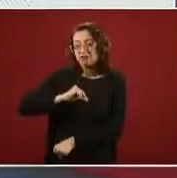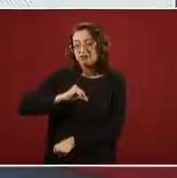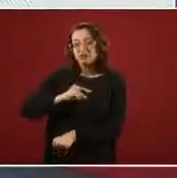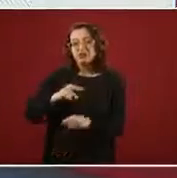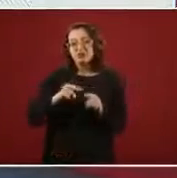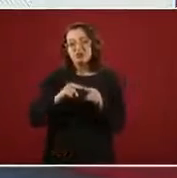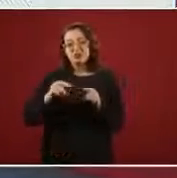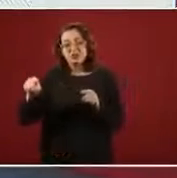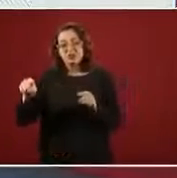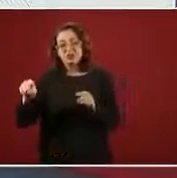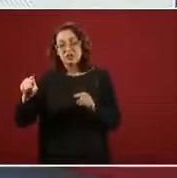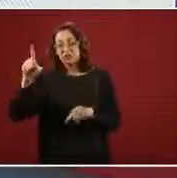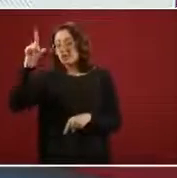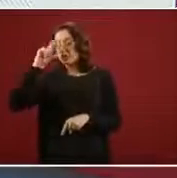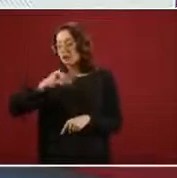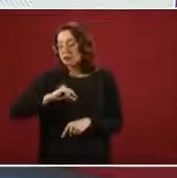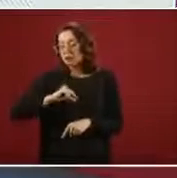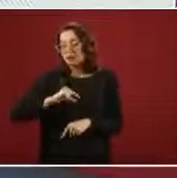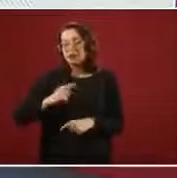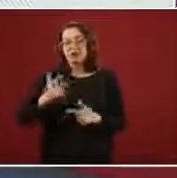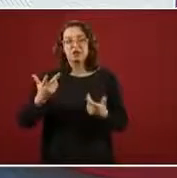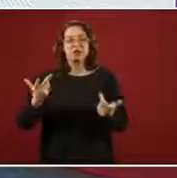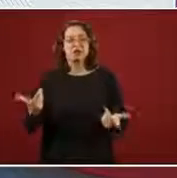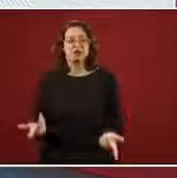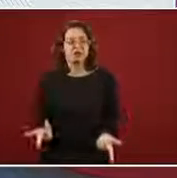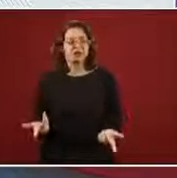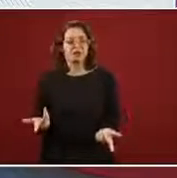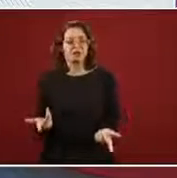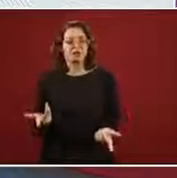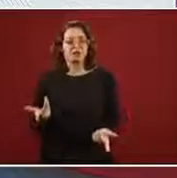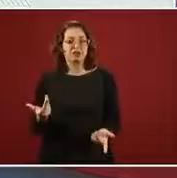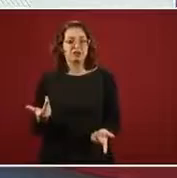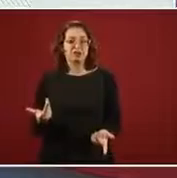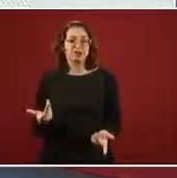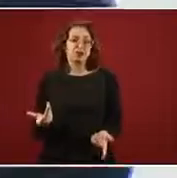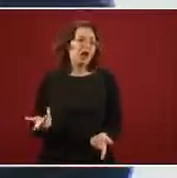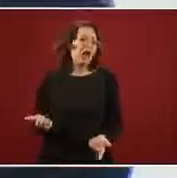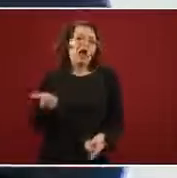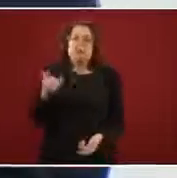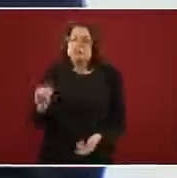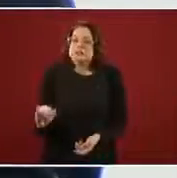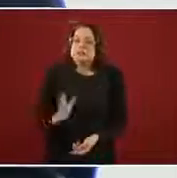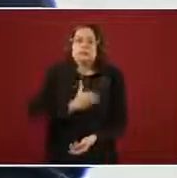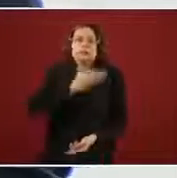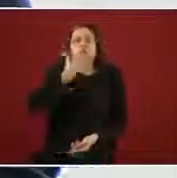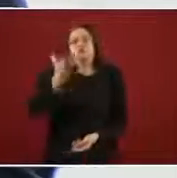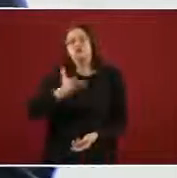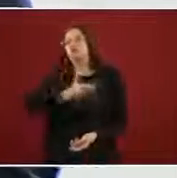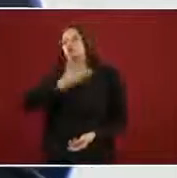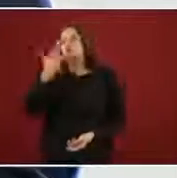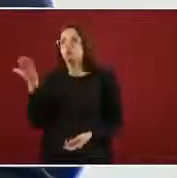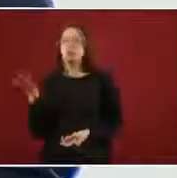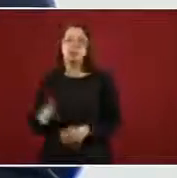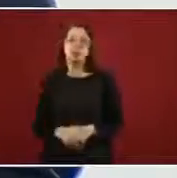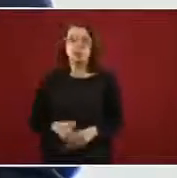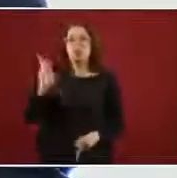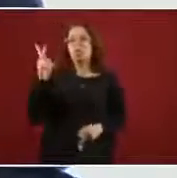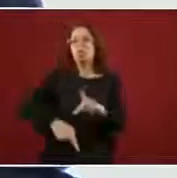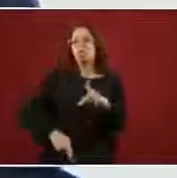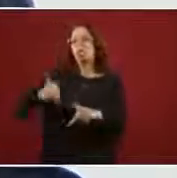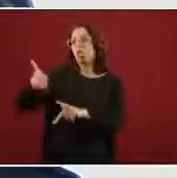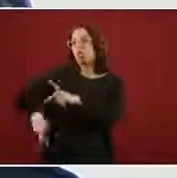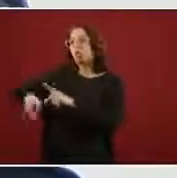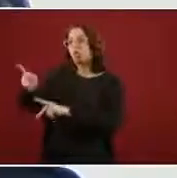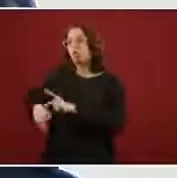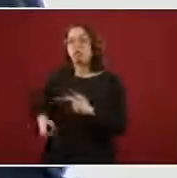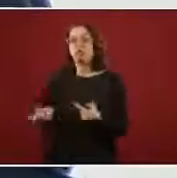tramo. ¿Cómo es la mala costumbre? No todas las empresas constructoras, pero muchas se